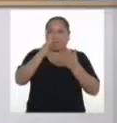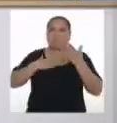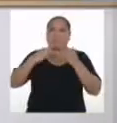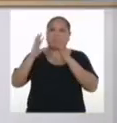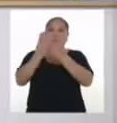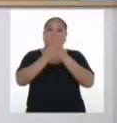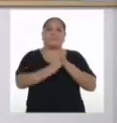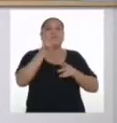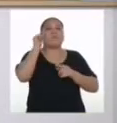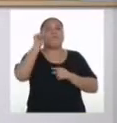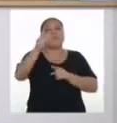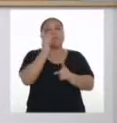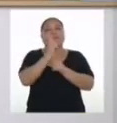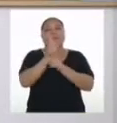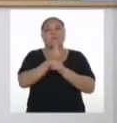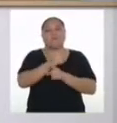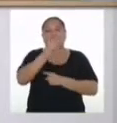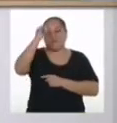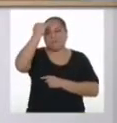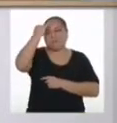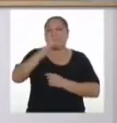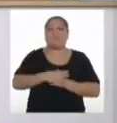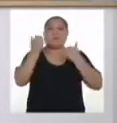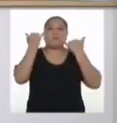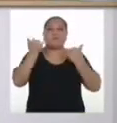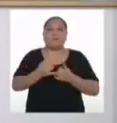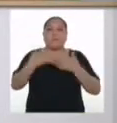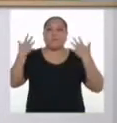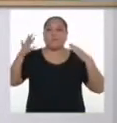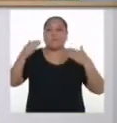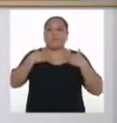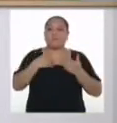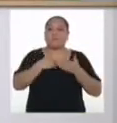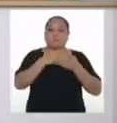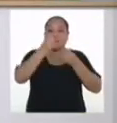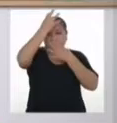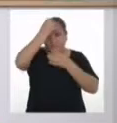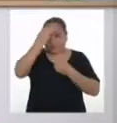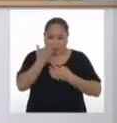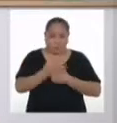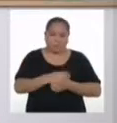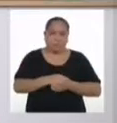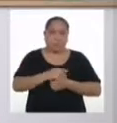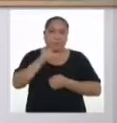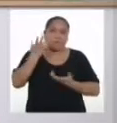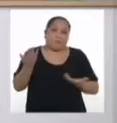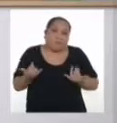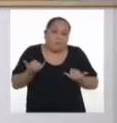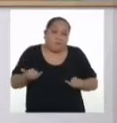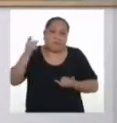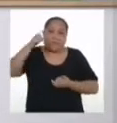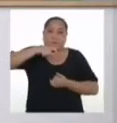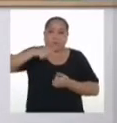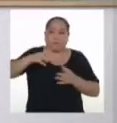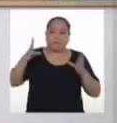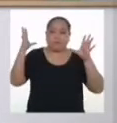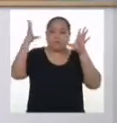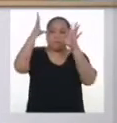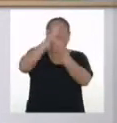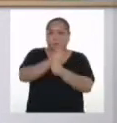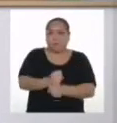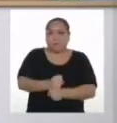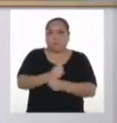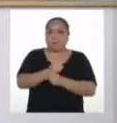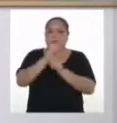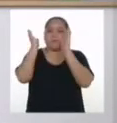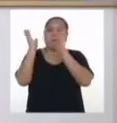comunidad. Esa es la idea. Ahora, como ya tenemos la información, lo que toca hacer es